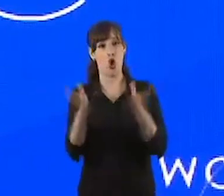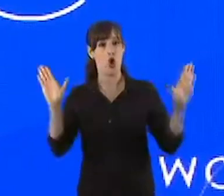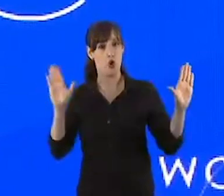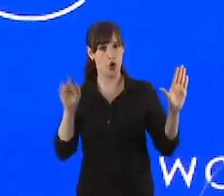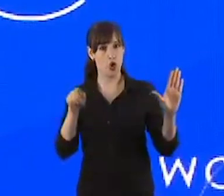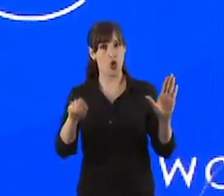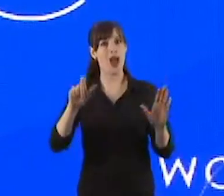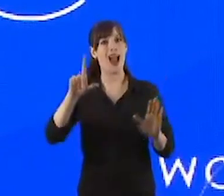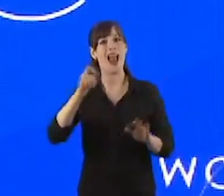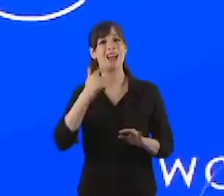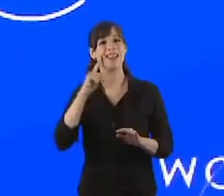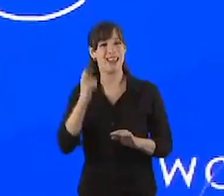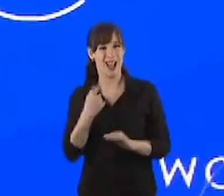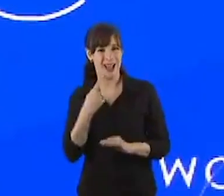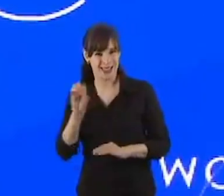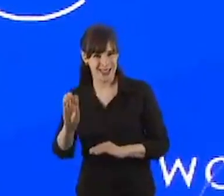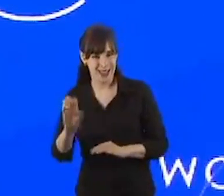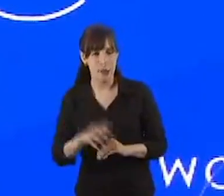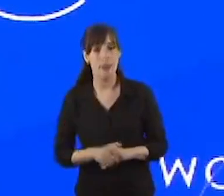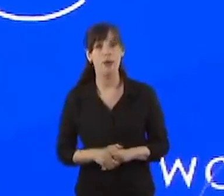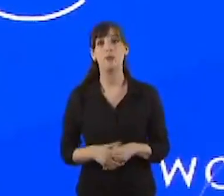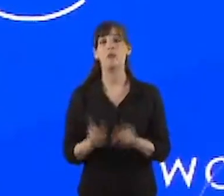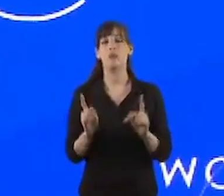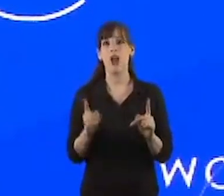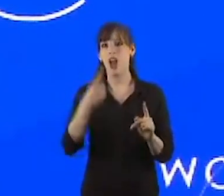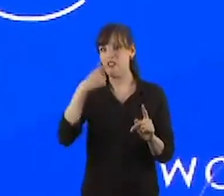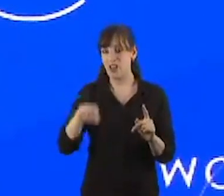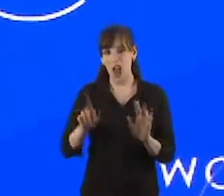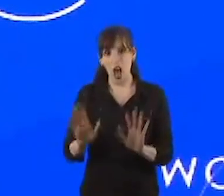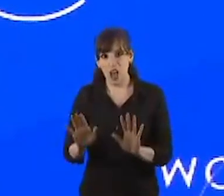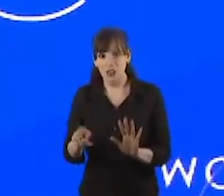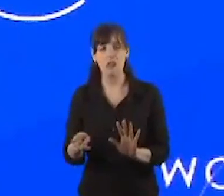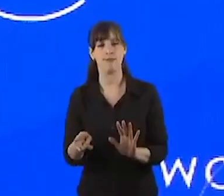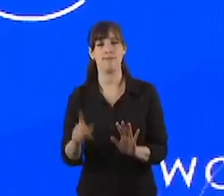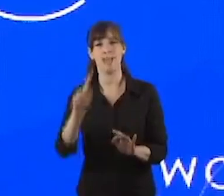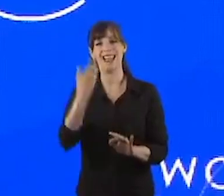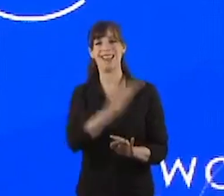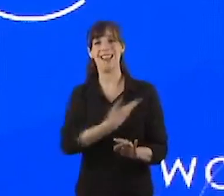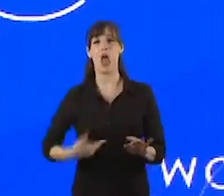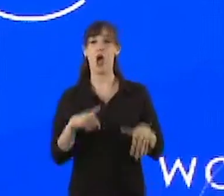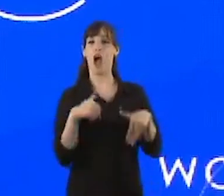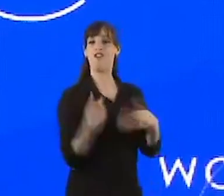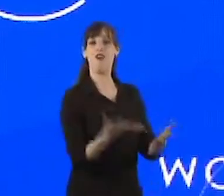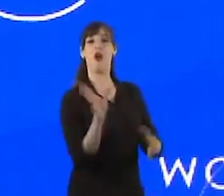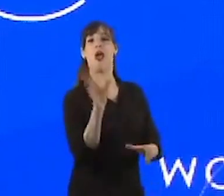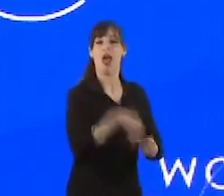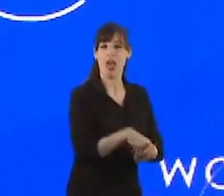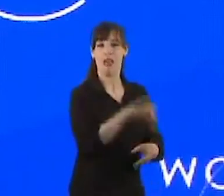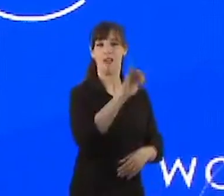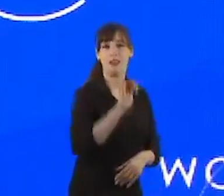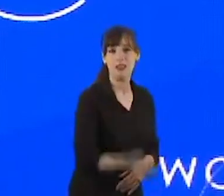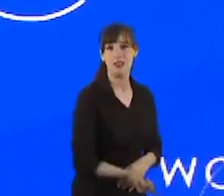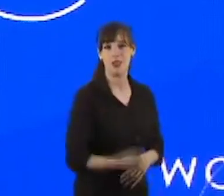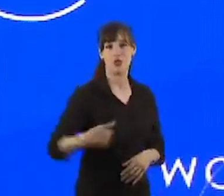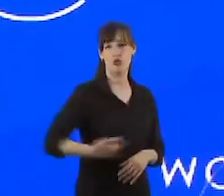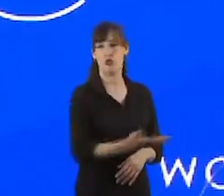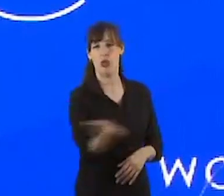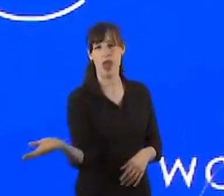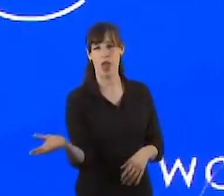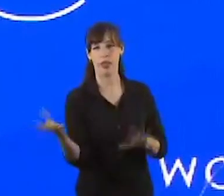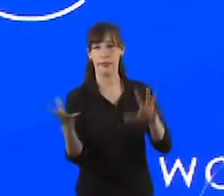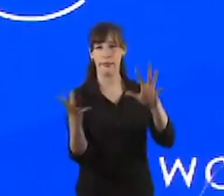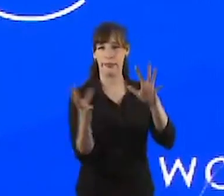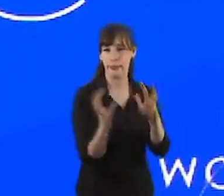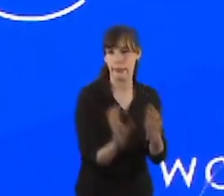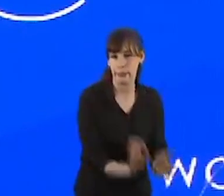que, sin quererlo, termina haciendo funcional la intromisión del Estado, el socialismo y la degradación de la sociedad.